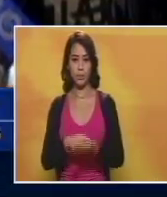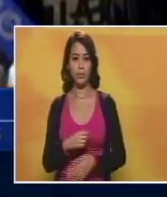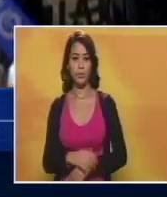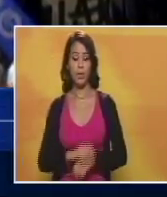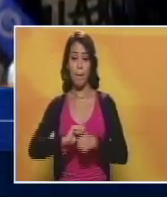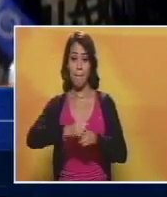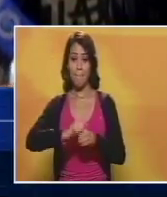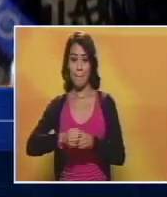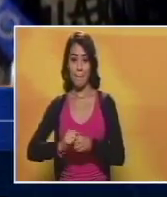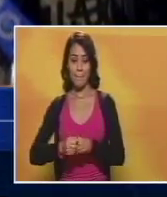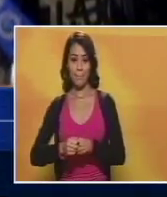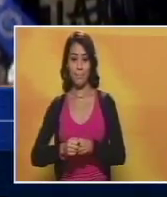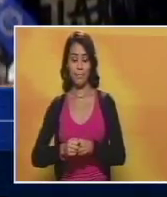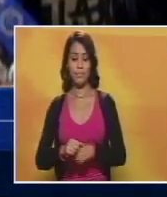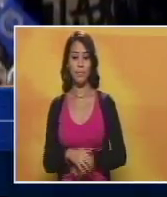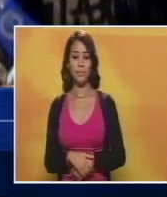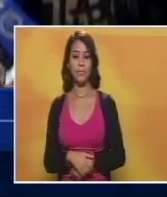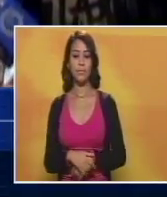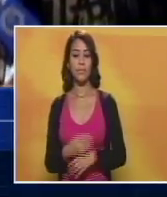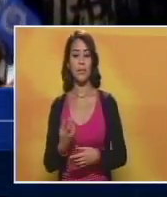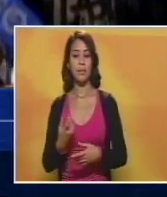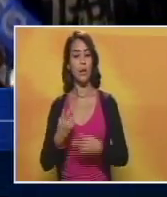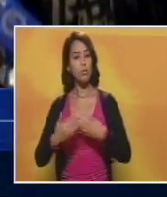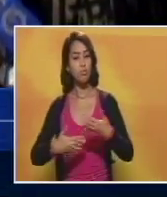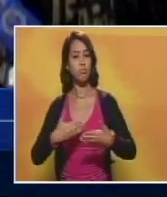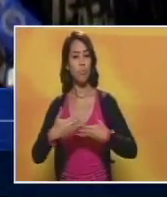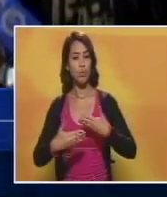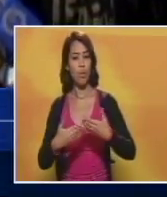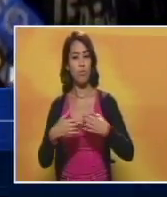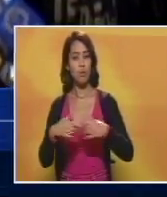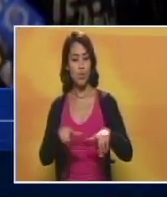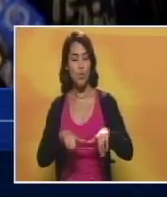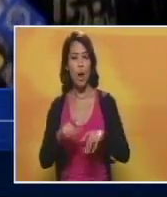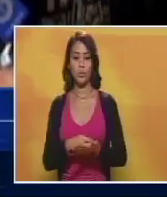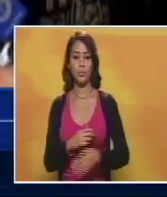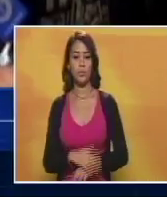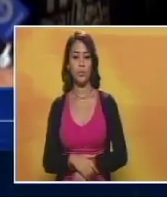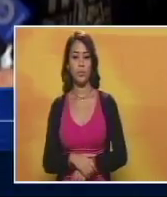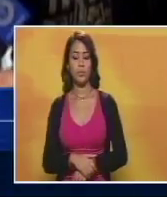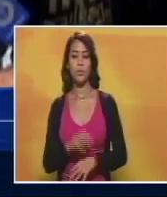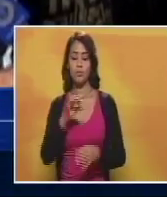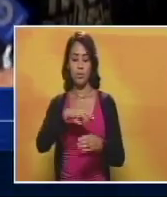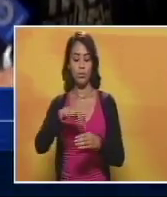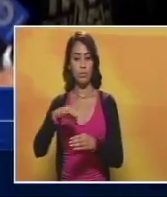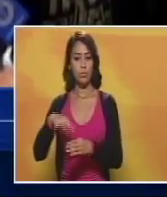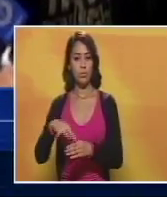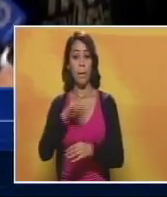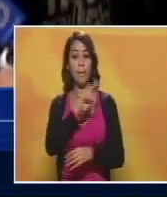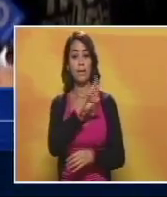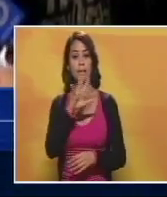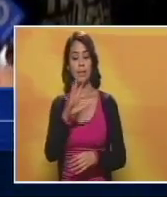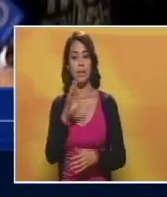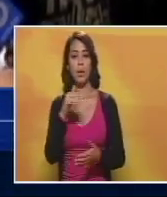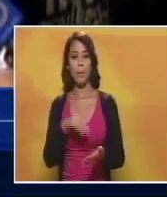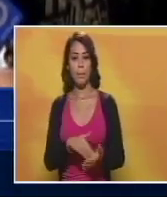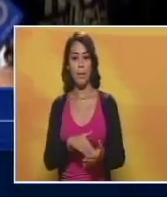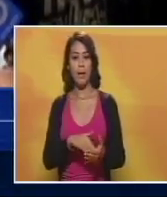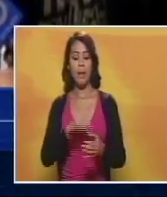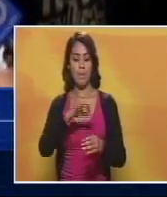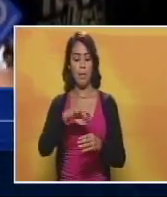En Alemania, la canciller Angela Merkel juró su cargo tras ser reelecta por mayoría en la Cámara Baja para una 4ª legislatura